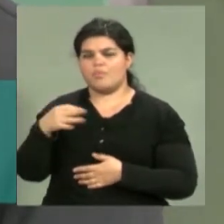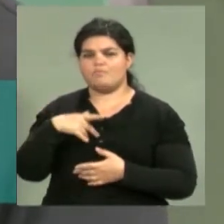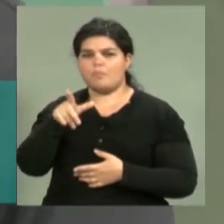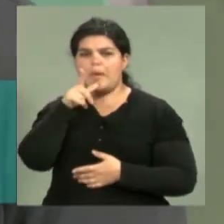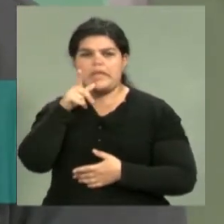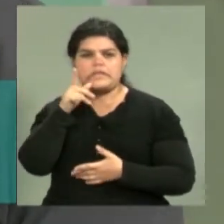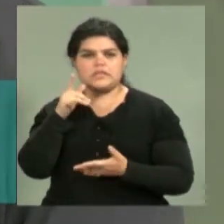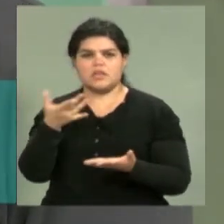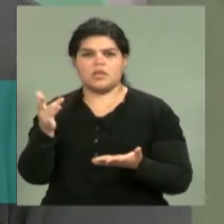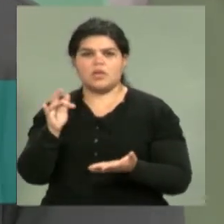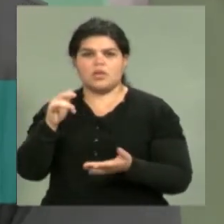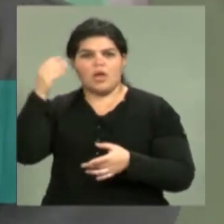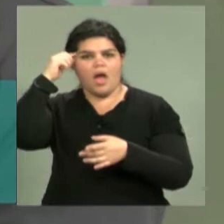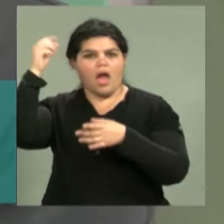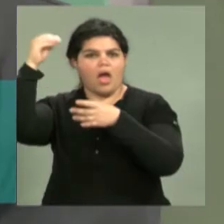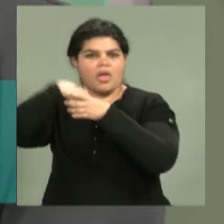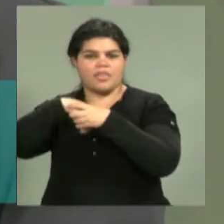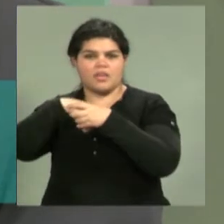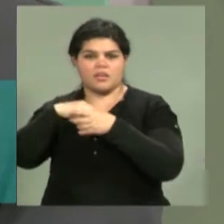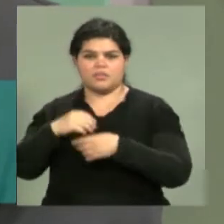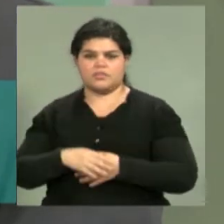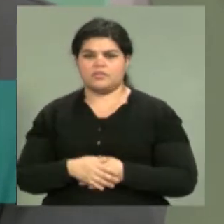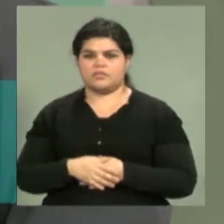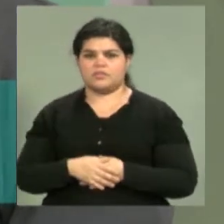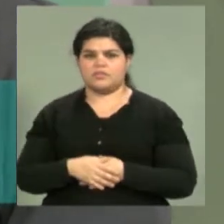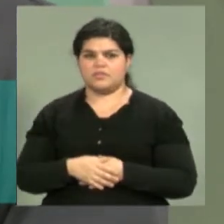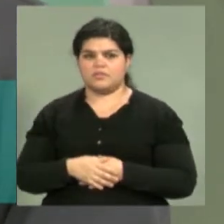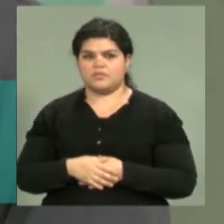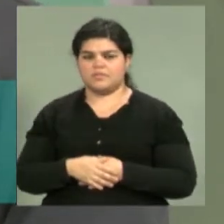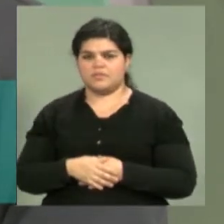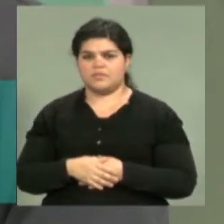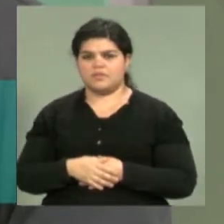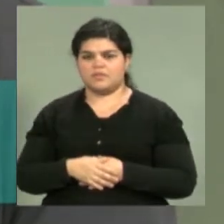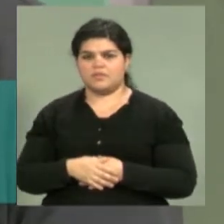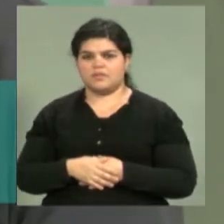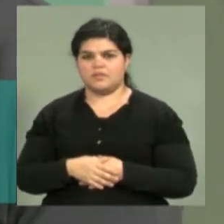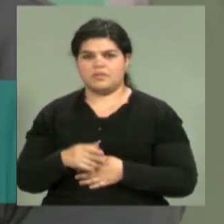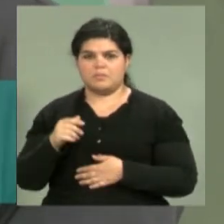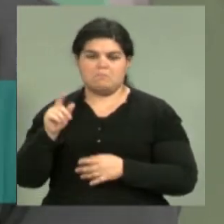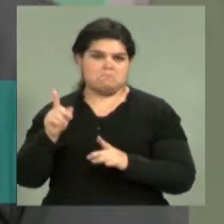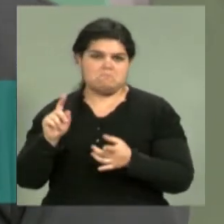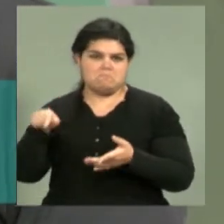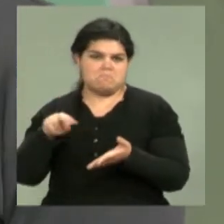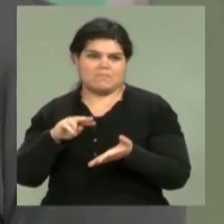¿no es cierto? Y uno con estas problemáticas que son tan